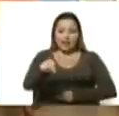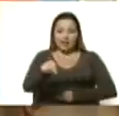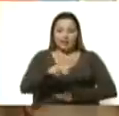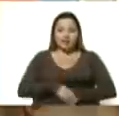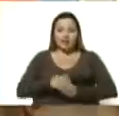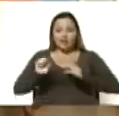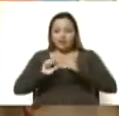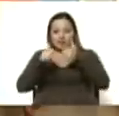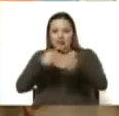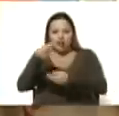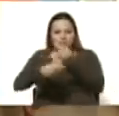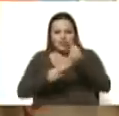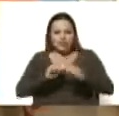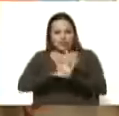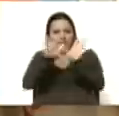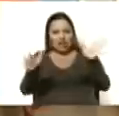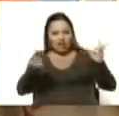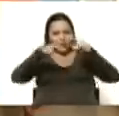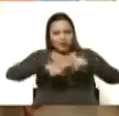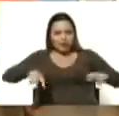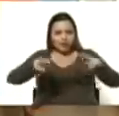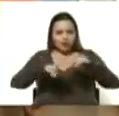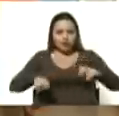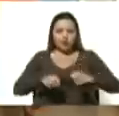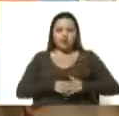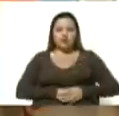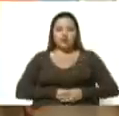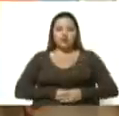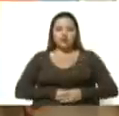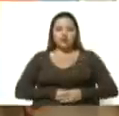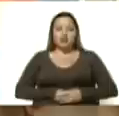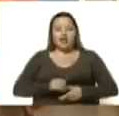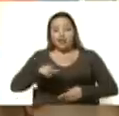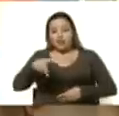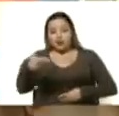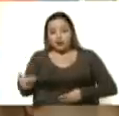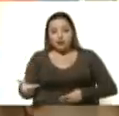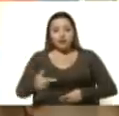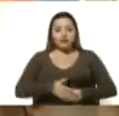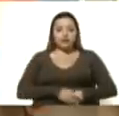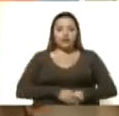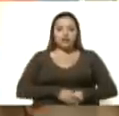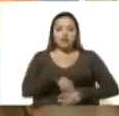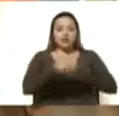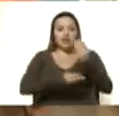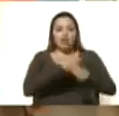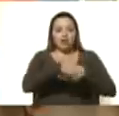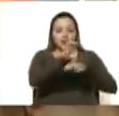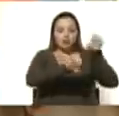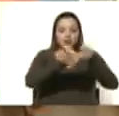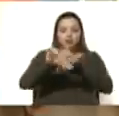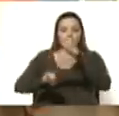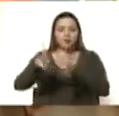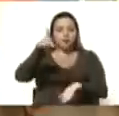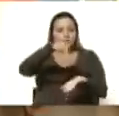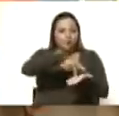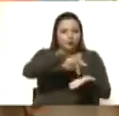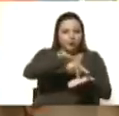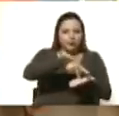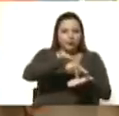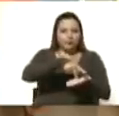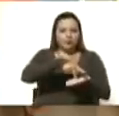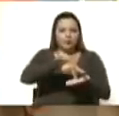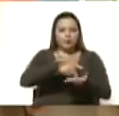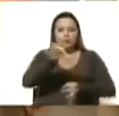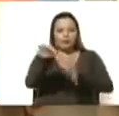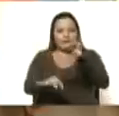este panorama. Y a partir de ahí, obviamente, entonces, las audiencias de presentación, que